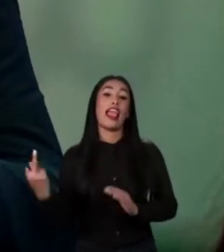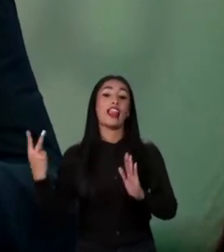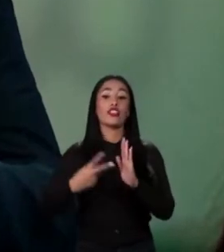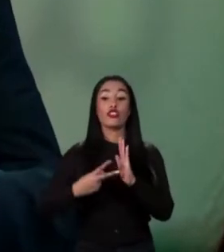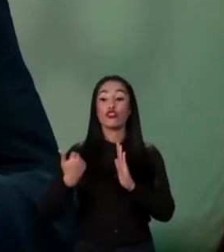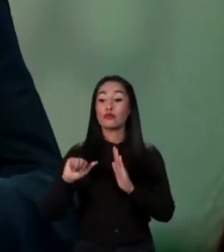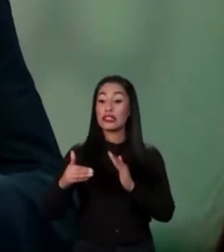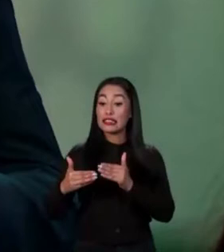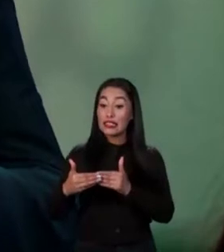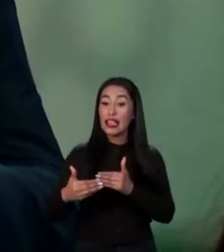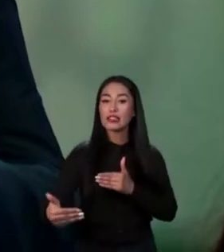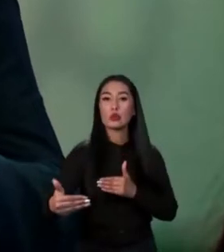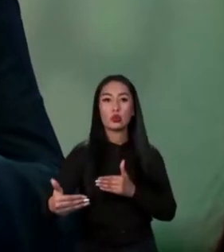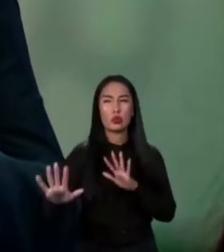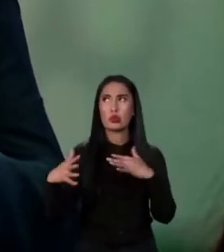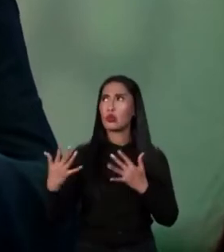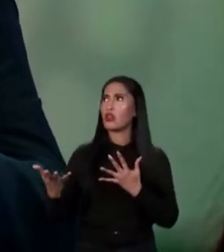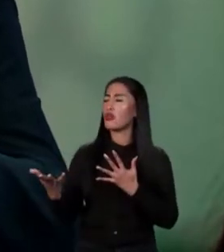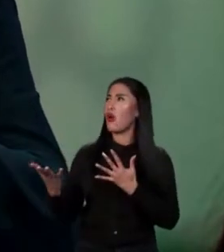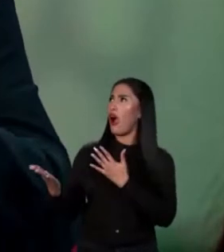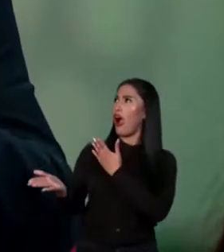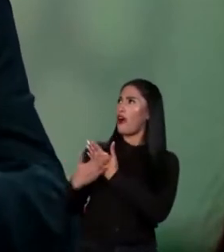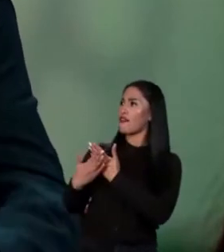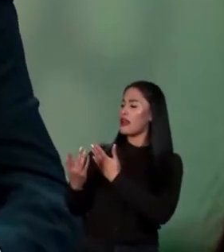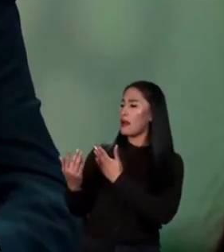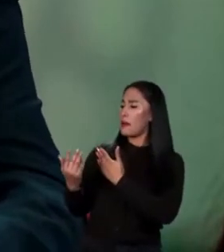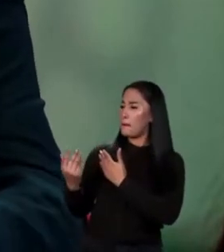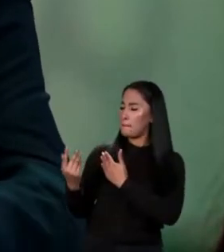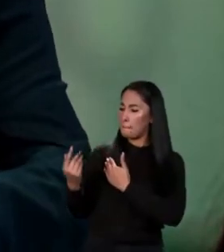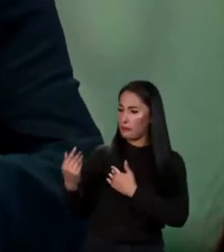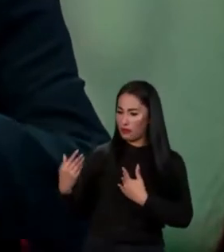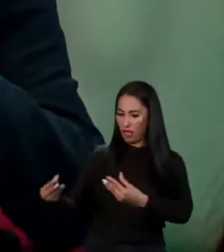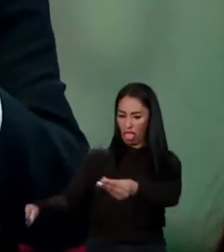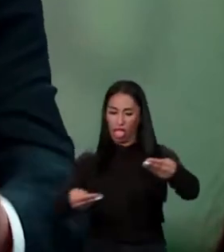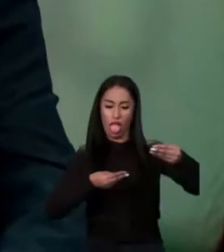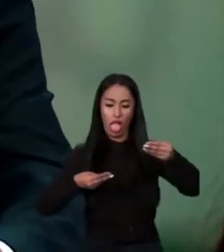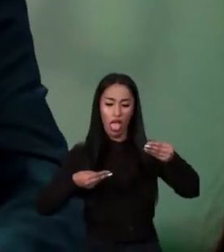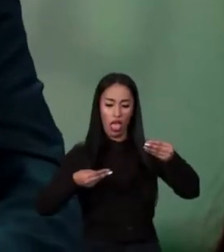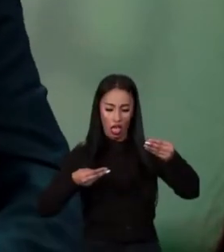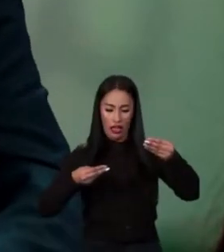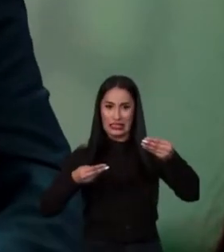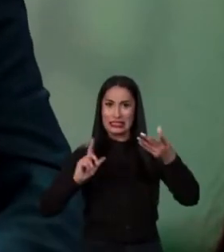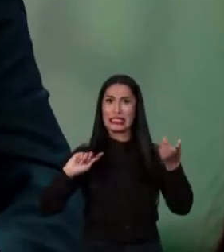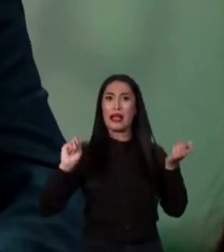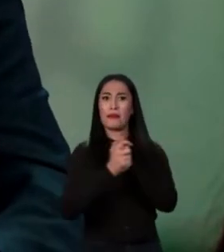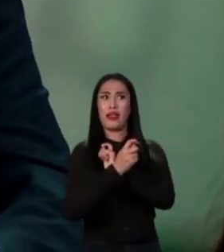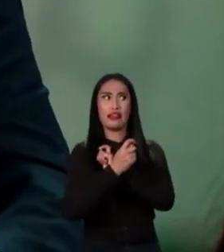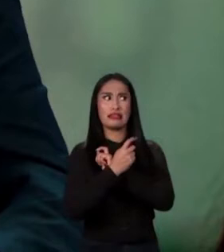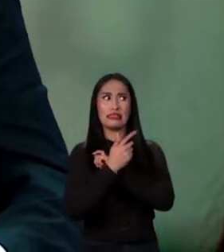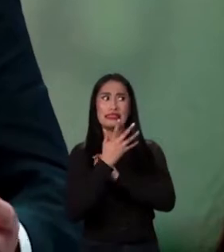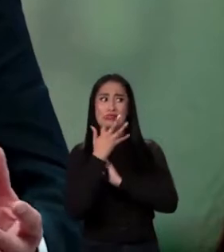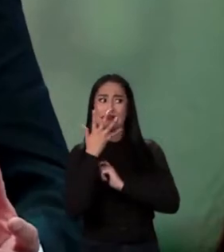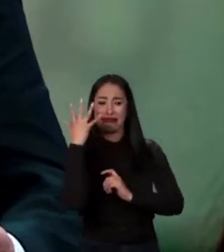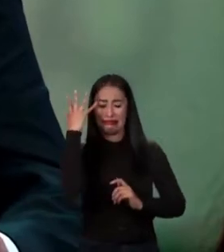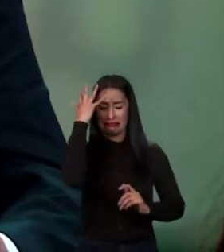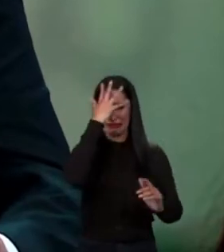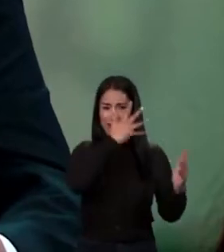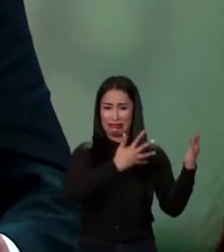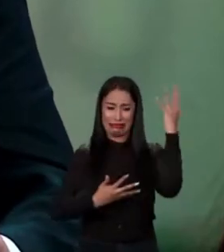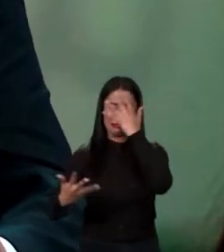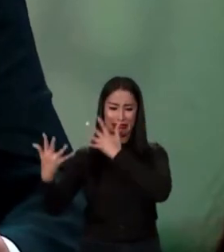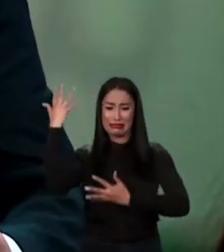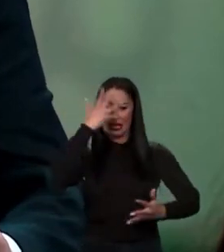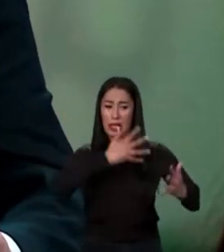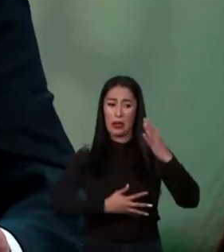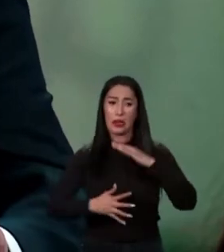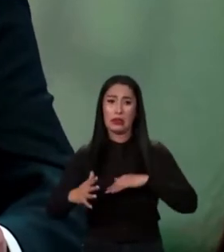no era fácil era como tirarse un precipicio y es directo y me voy de abajo a ver qué pasa yo nos llevan qué área andina